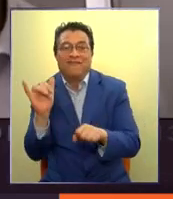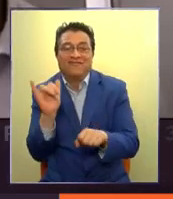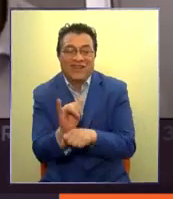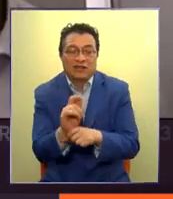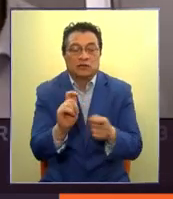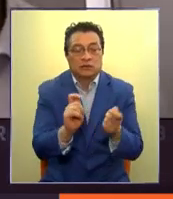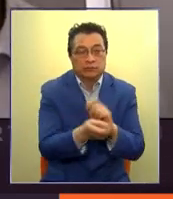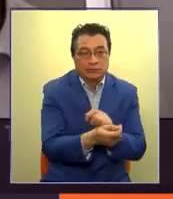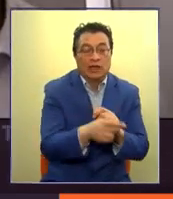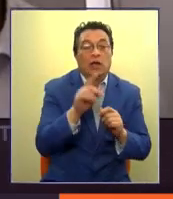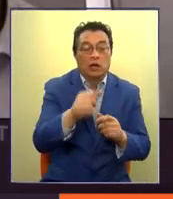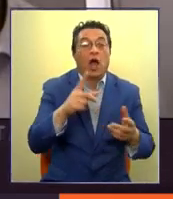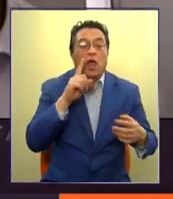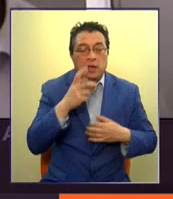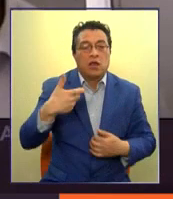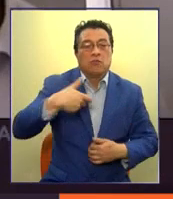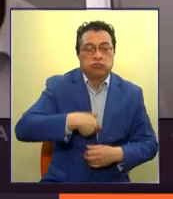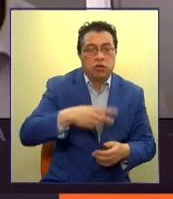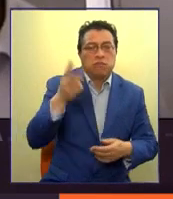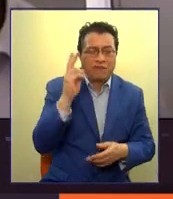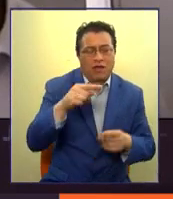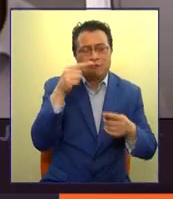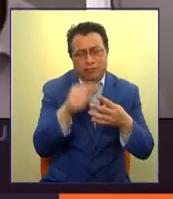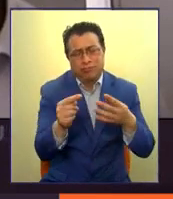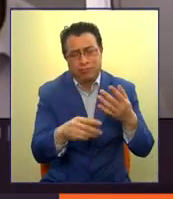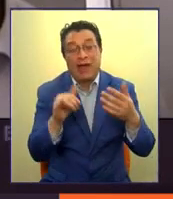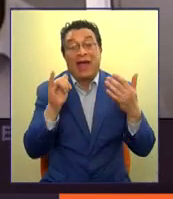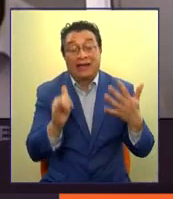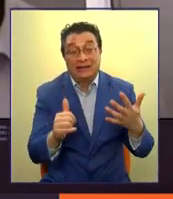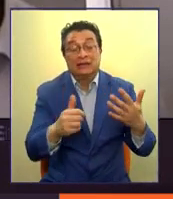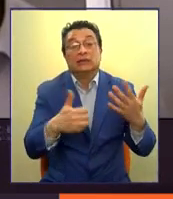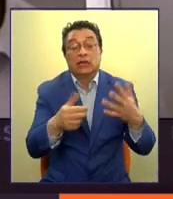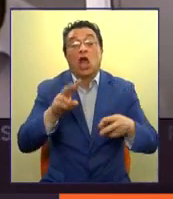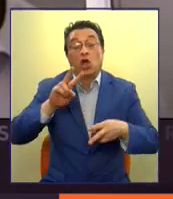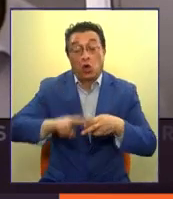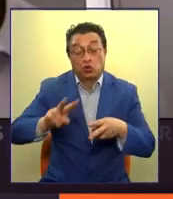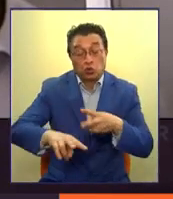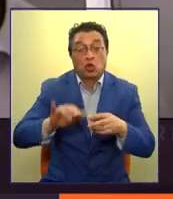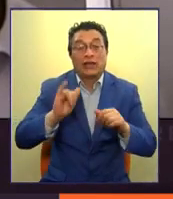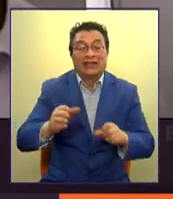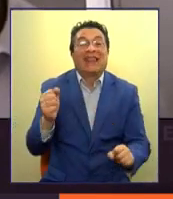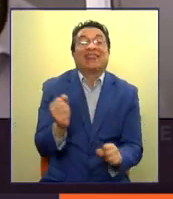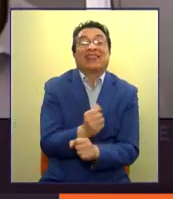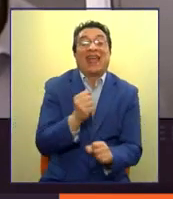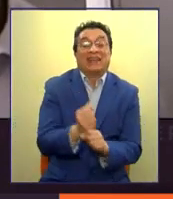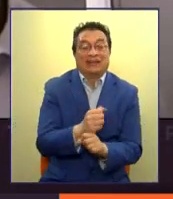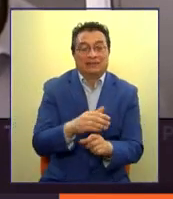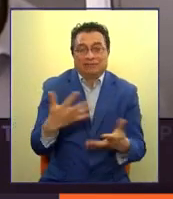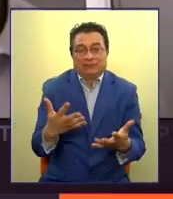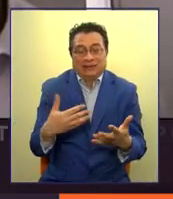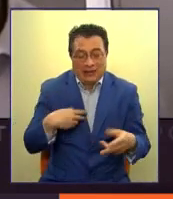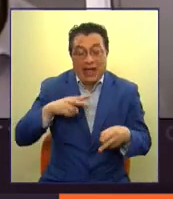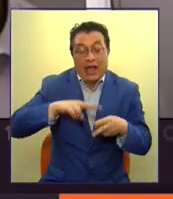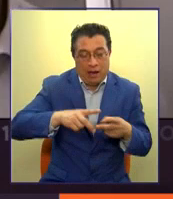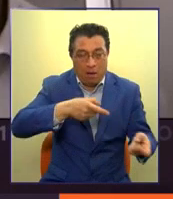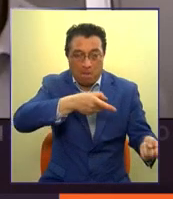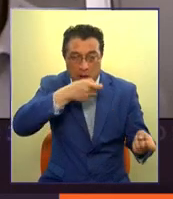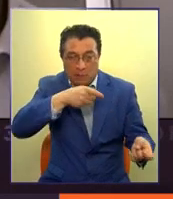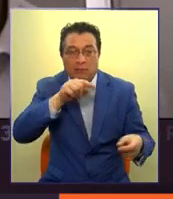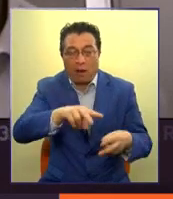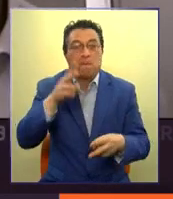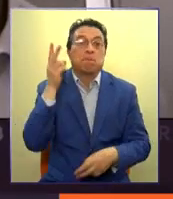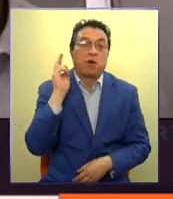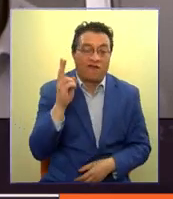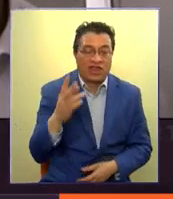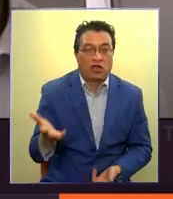municiones, tenencia de armas de fuego y prohibidas, y este delito de la construcción o adaptación de un taller para la fabricación de armas de fuego, en este caso prohibidas y